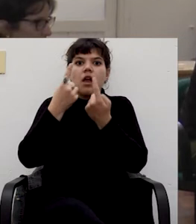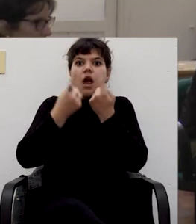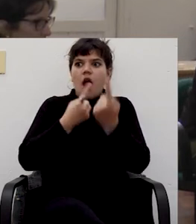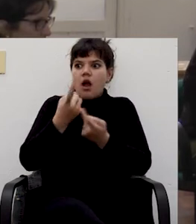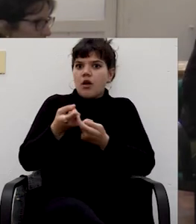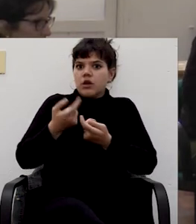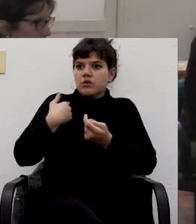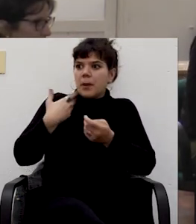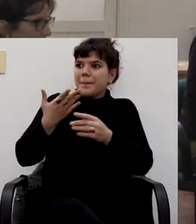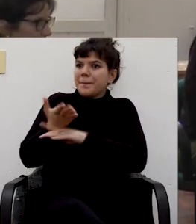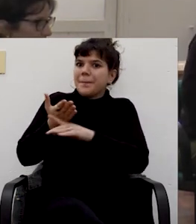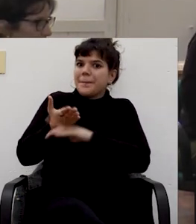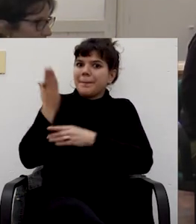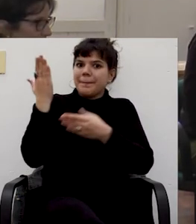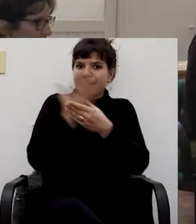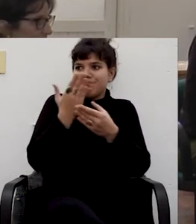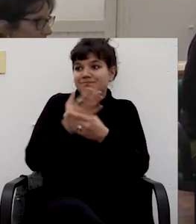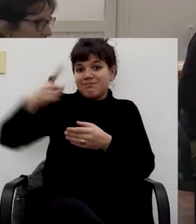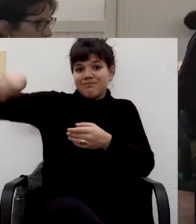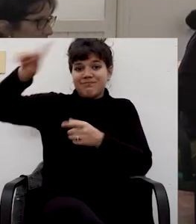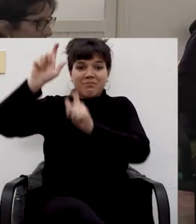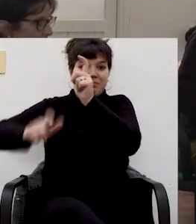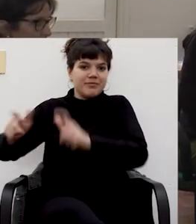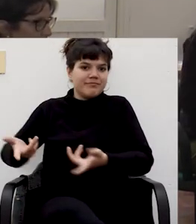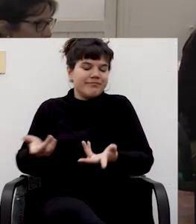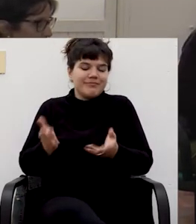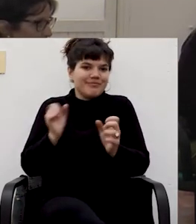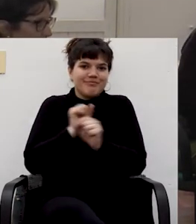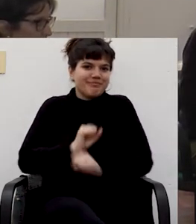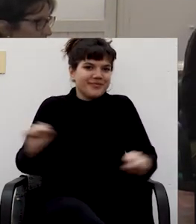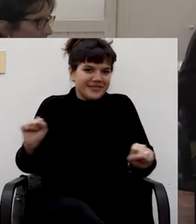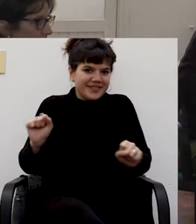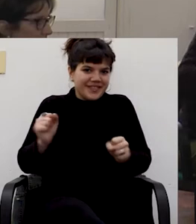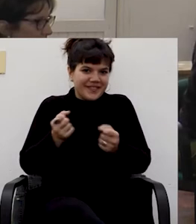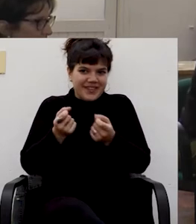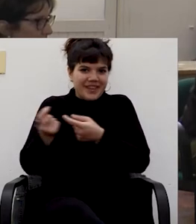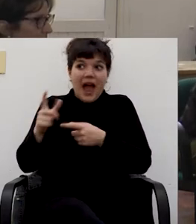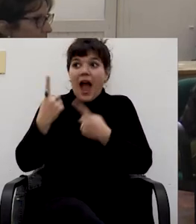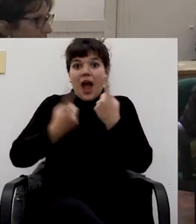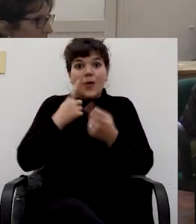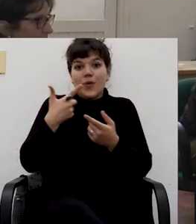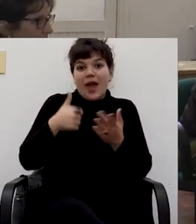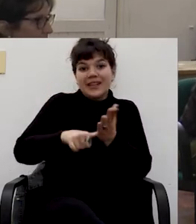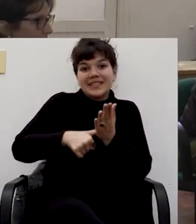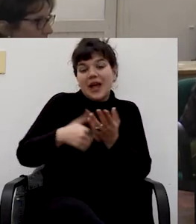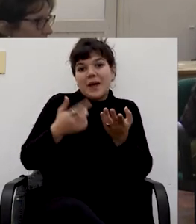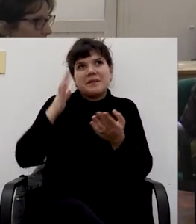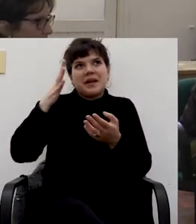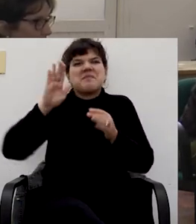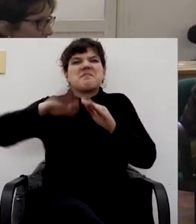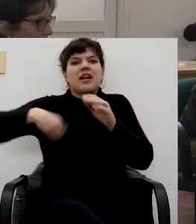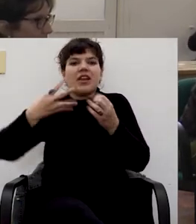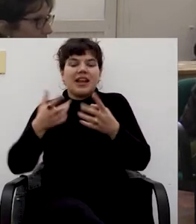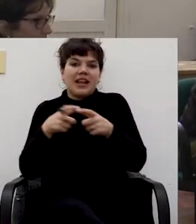exigir alguna documentación que las personas privadas de libertad es de muy difícil acceso. A veces no tienen cédula de identidad, mucho menos van a tener